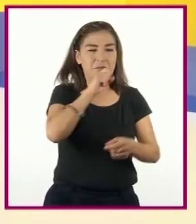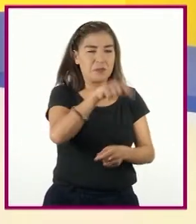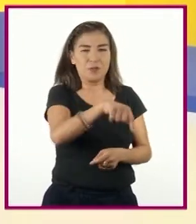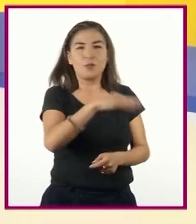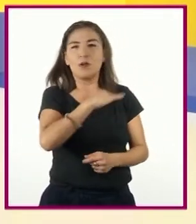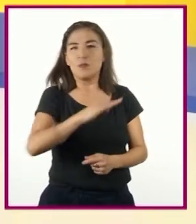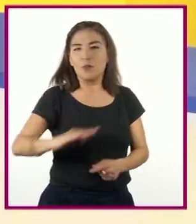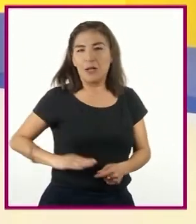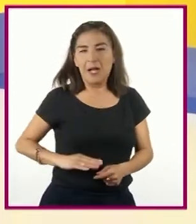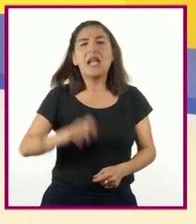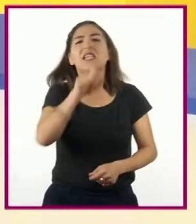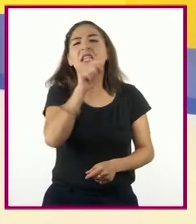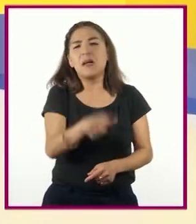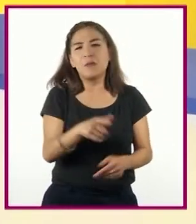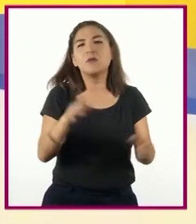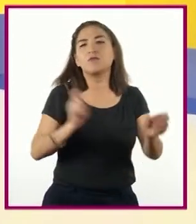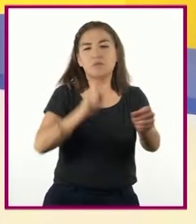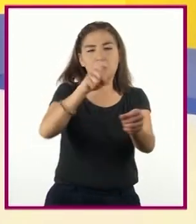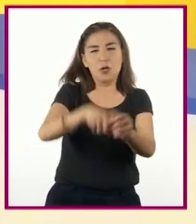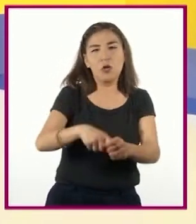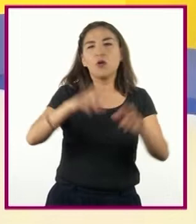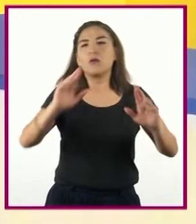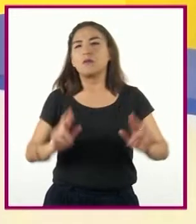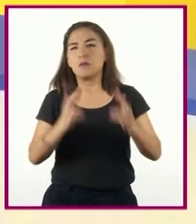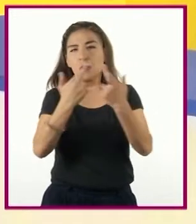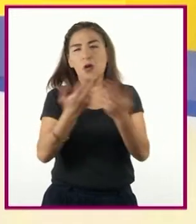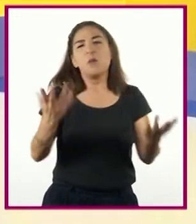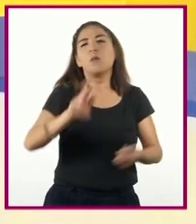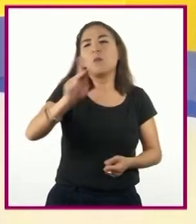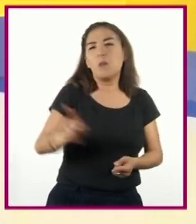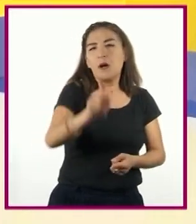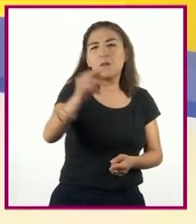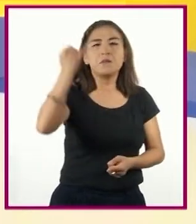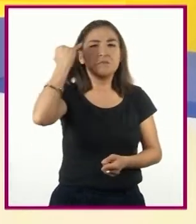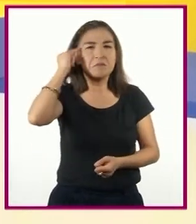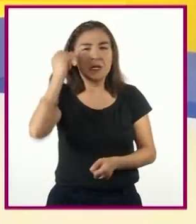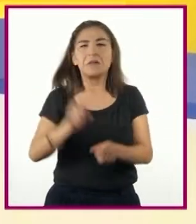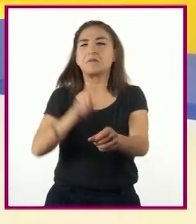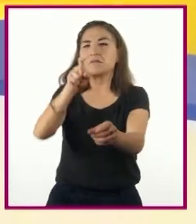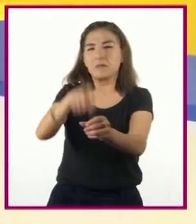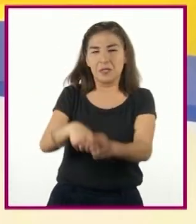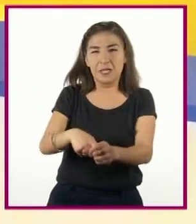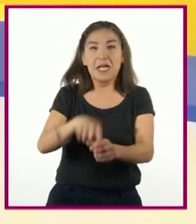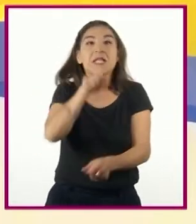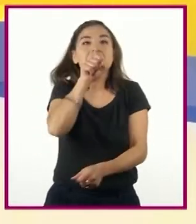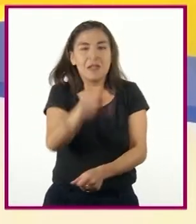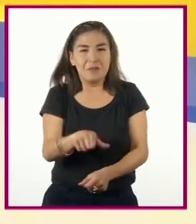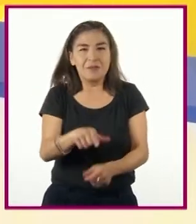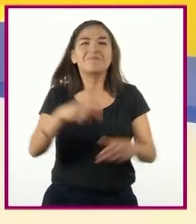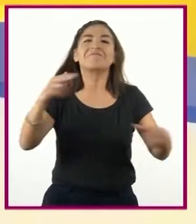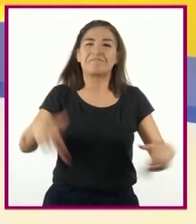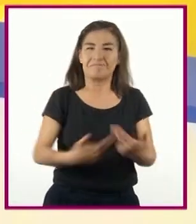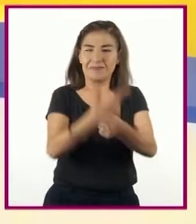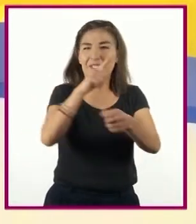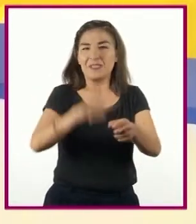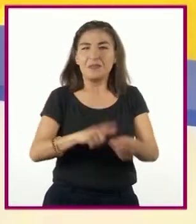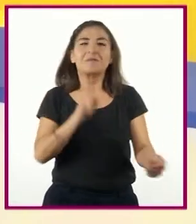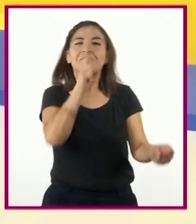También podemos pertenecer a una etnia o un pueblo originario. Y además, pertenecemos a una nación.